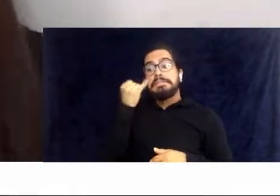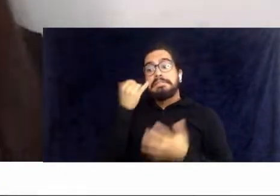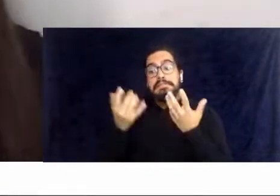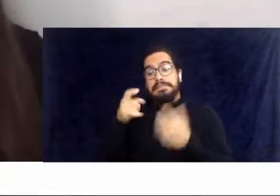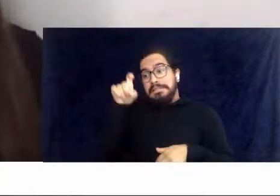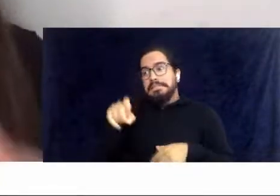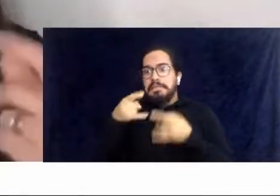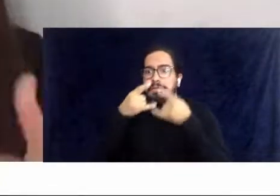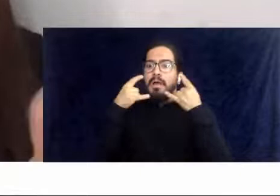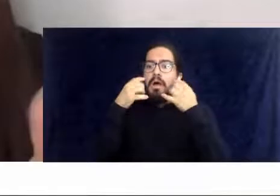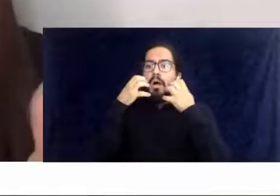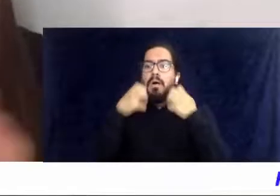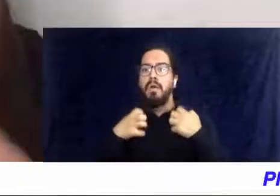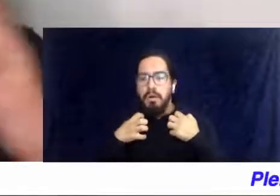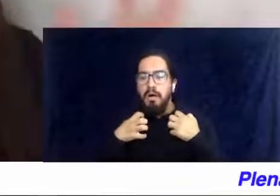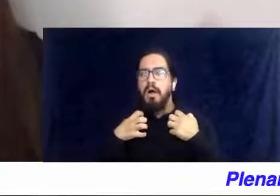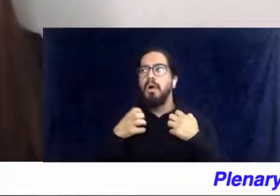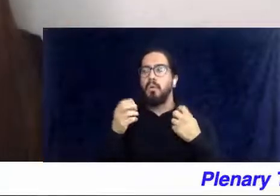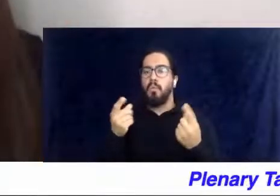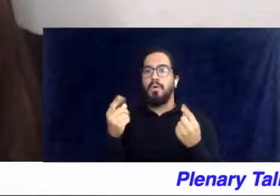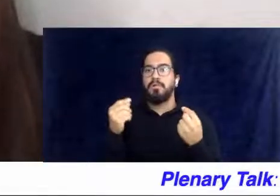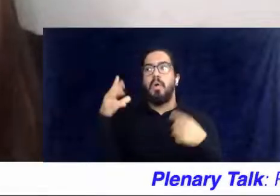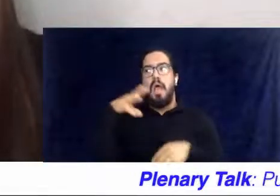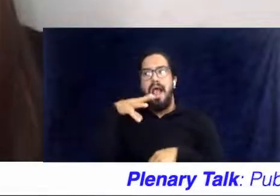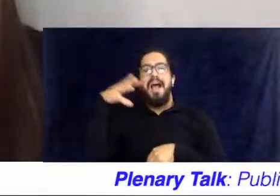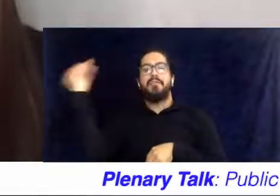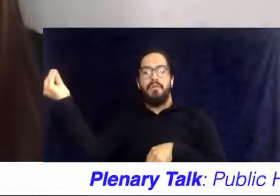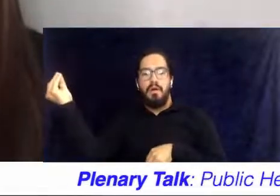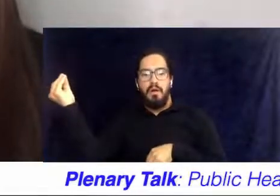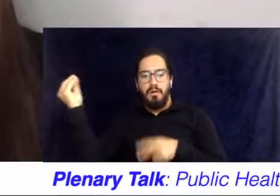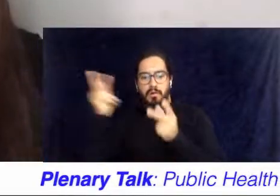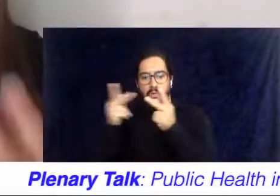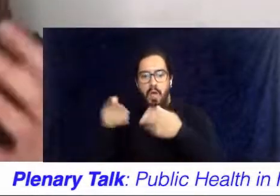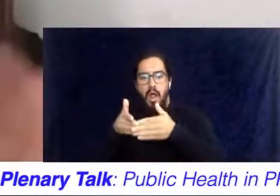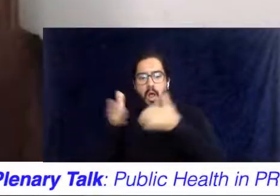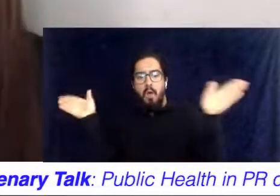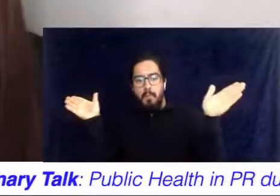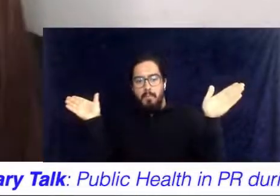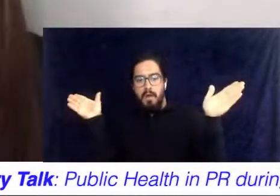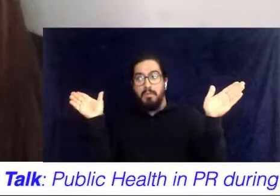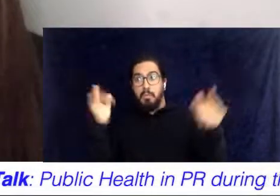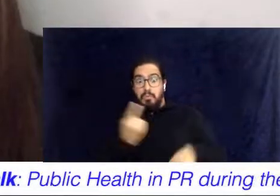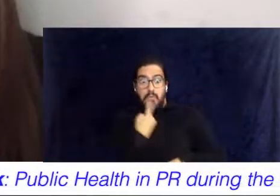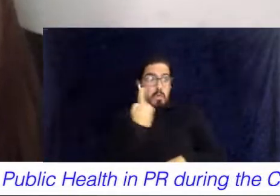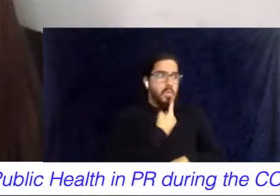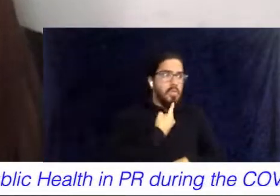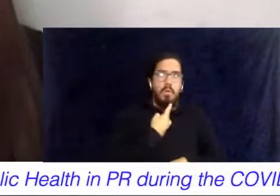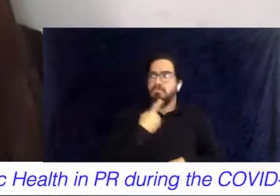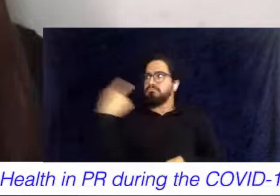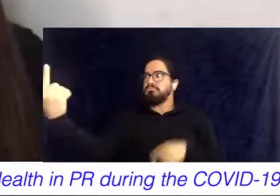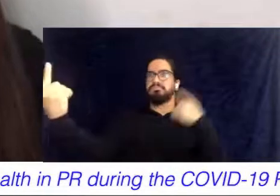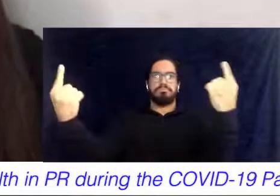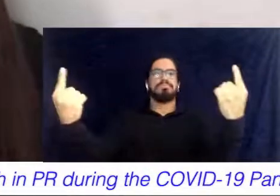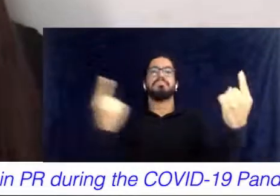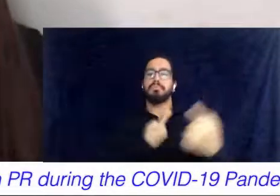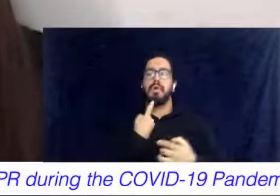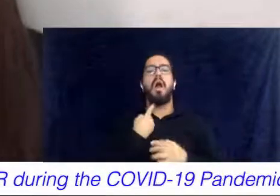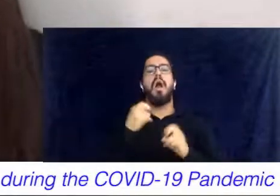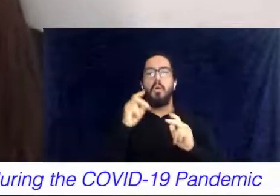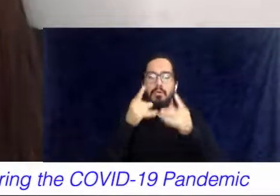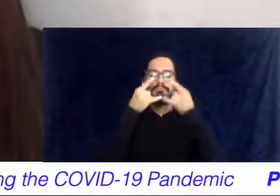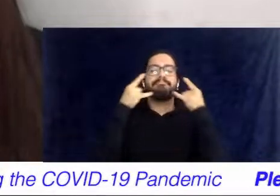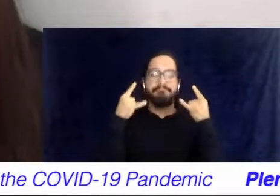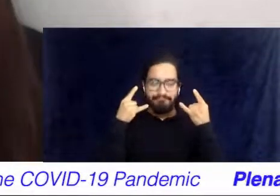lugar abierto, nos quitamos la mascarilla, pero que no haya nadie cerca, ¿verdad? Y luego entonces continuamos con nuestra jornada. Los lugares